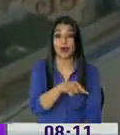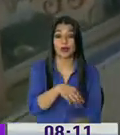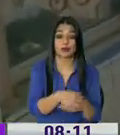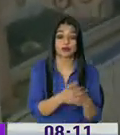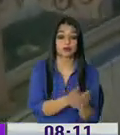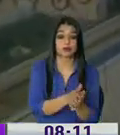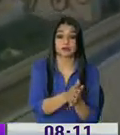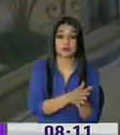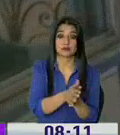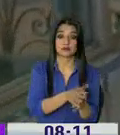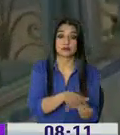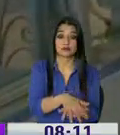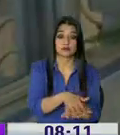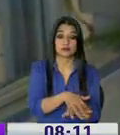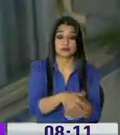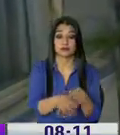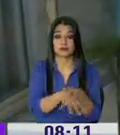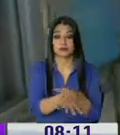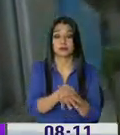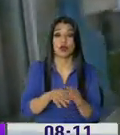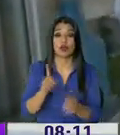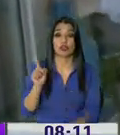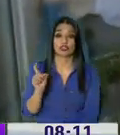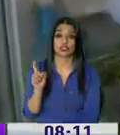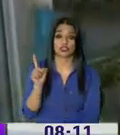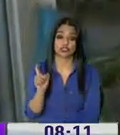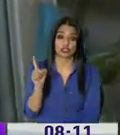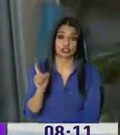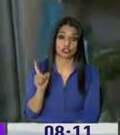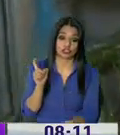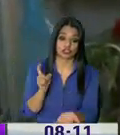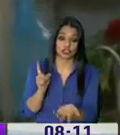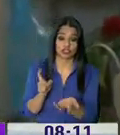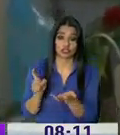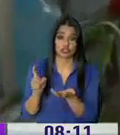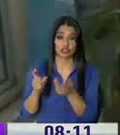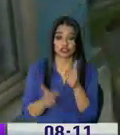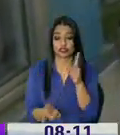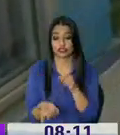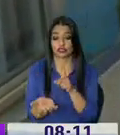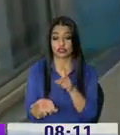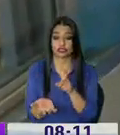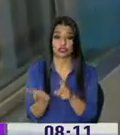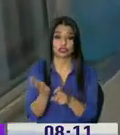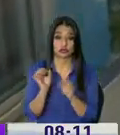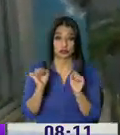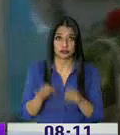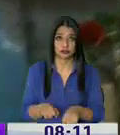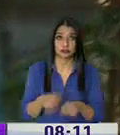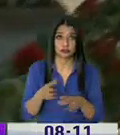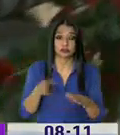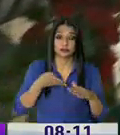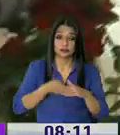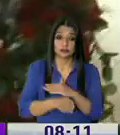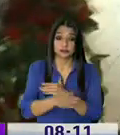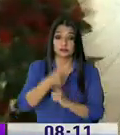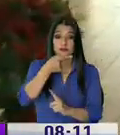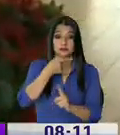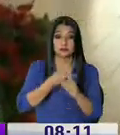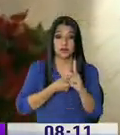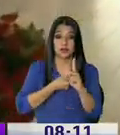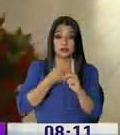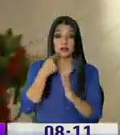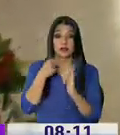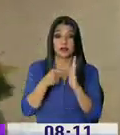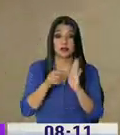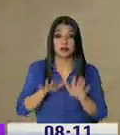quieran utilizar el alcohol, también lo pueden hacer para desinfectar sus manos. Y una vez que estamos dentro del mercado, ustedes ven que, por ejemplo, el